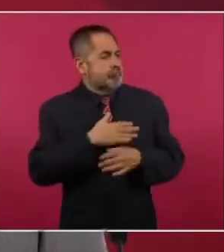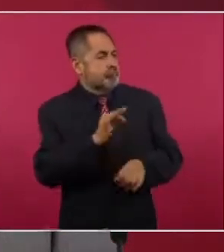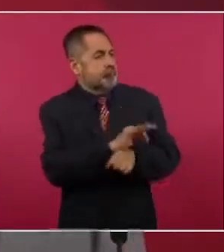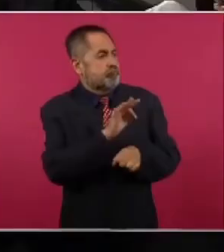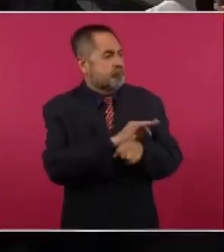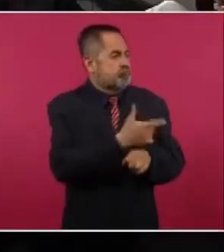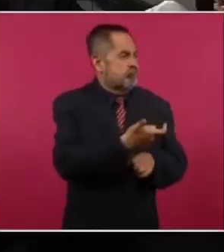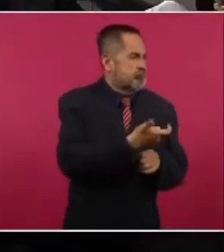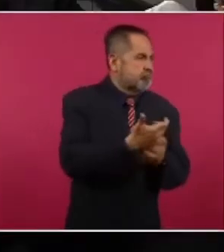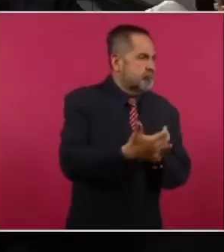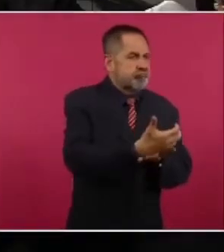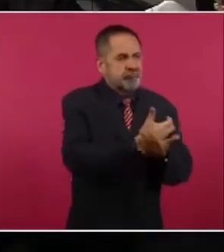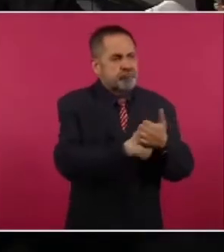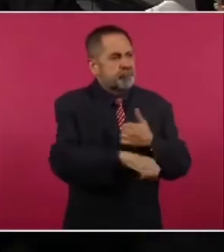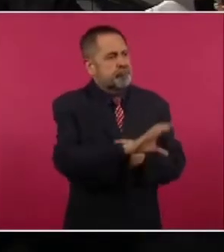Es una vida